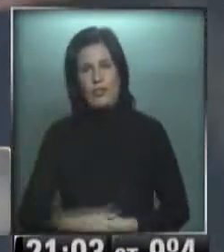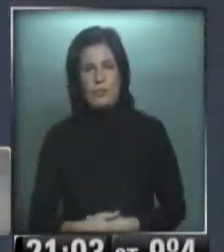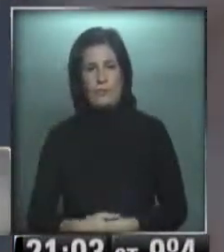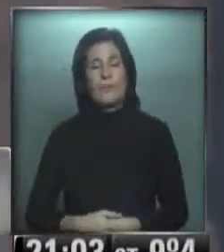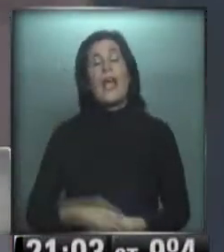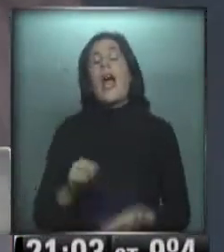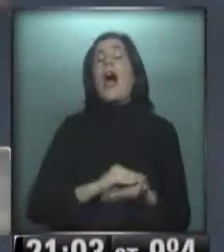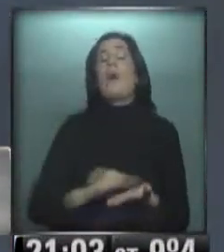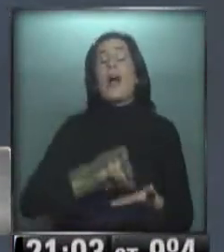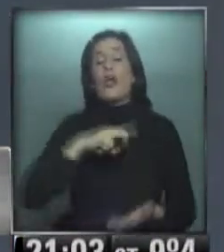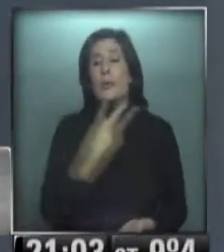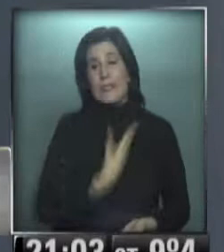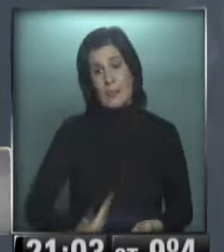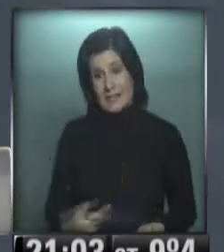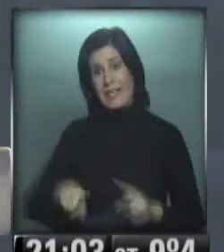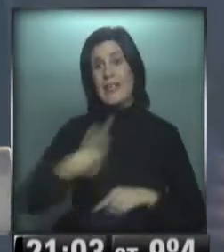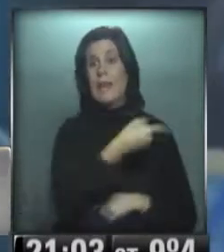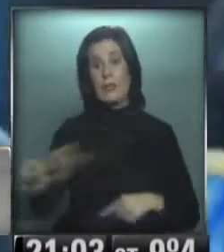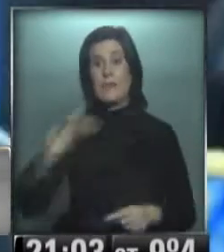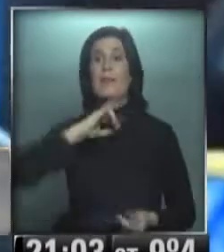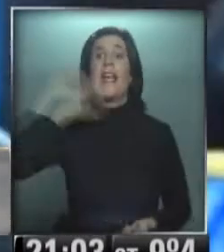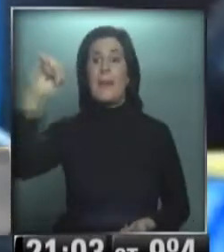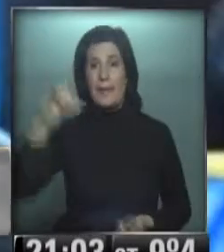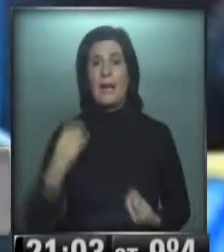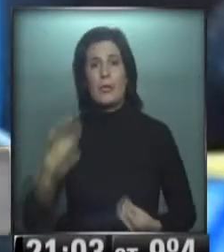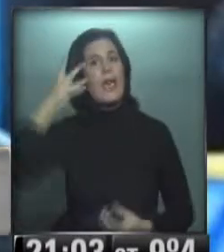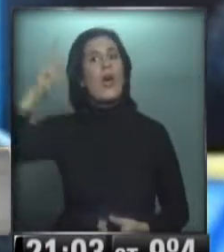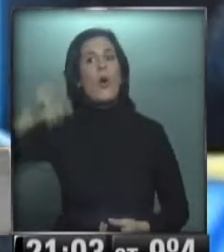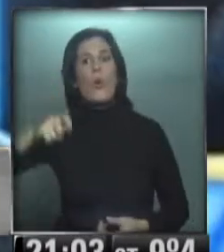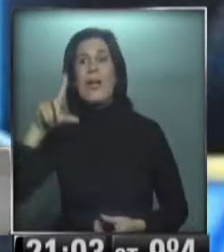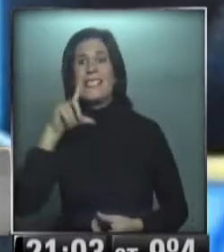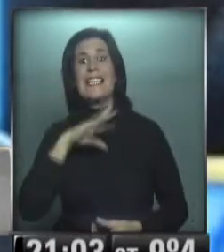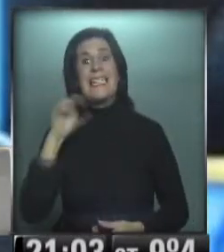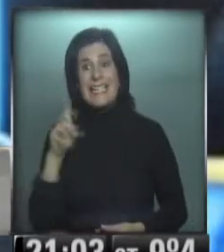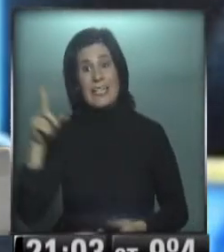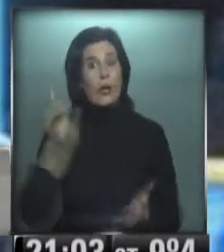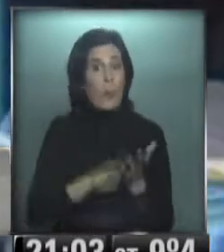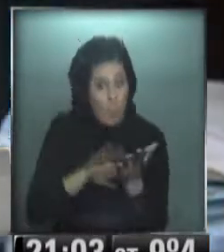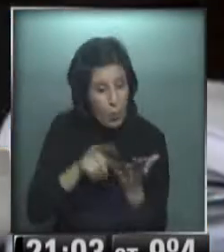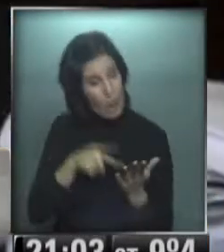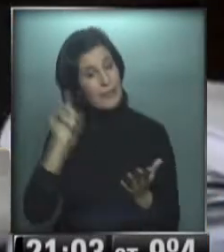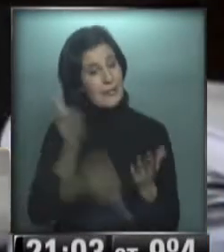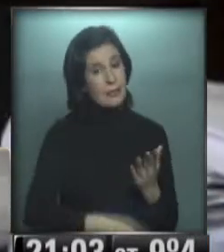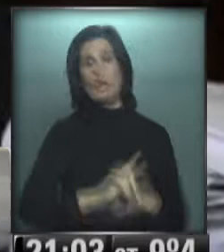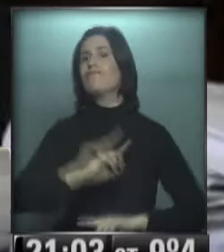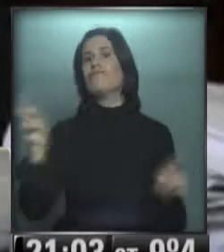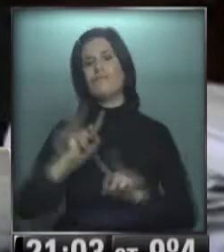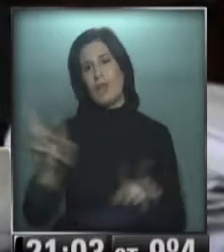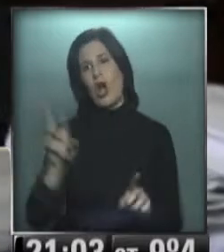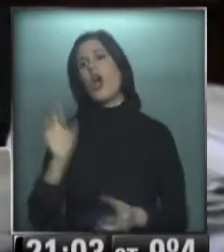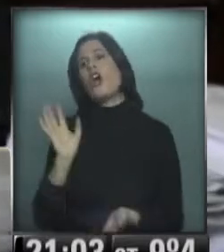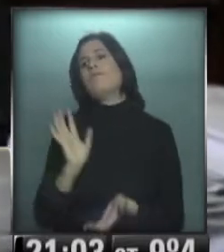próxima ante la cámara porque según explicaron el juez ariel lijo no fundó su decisión en pruebas de la causa sino que sólo tejió